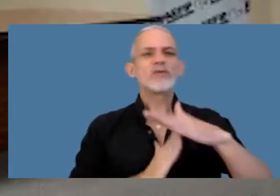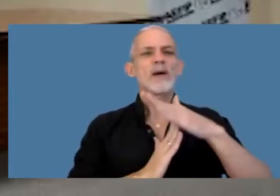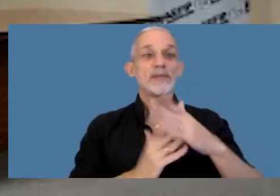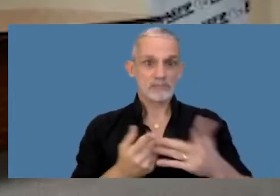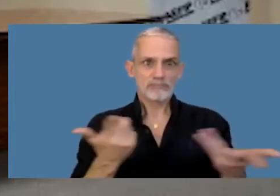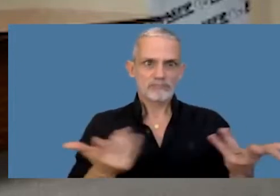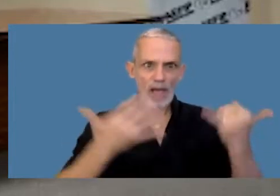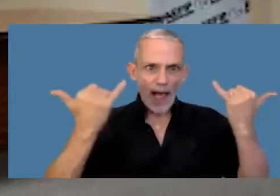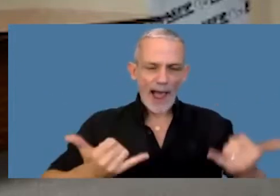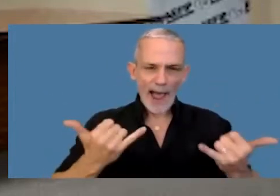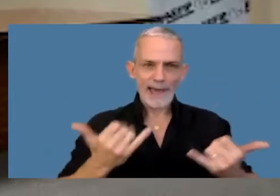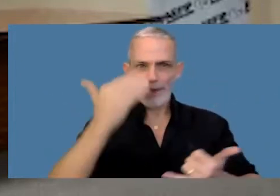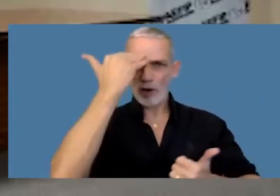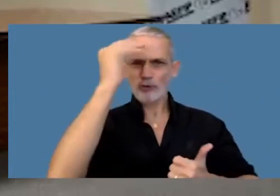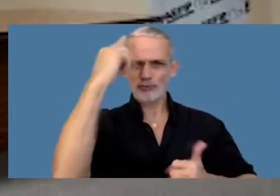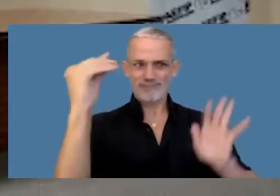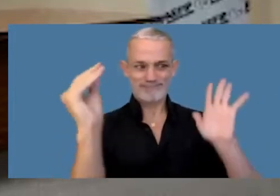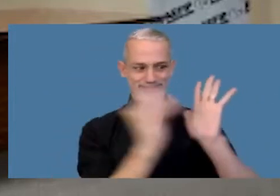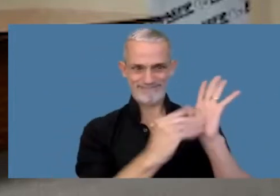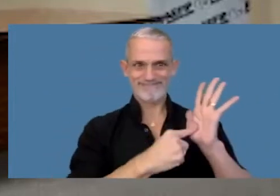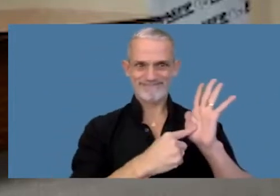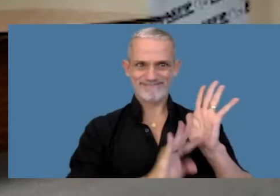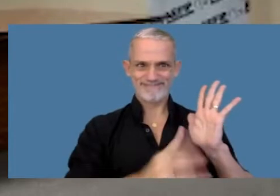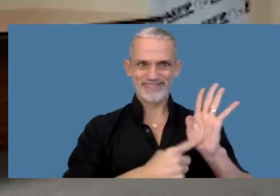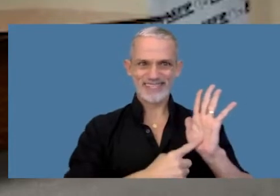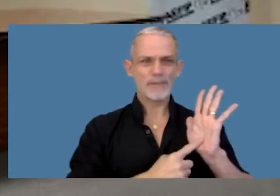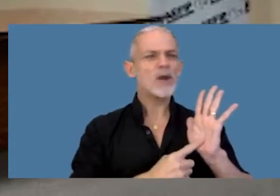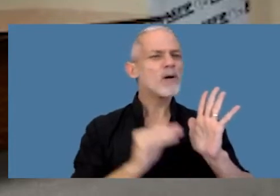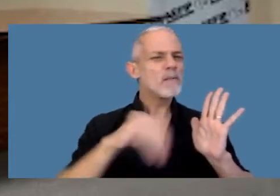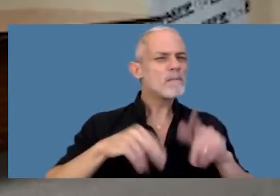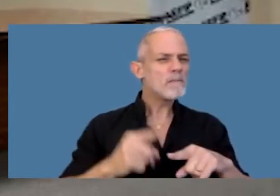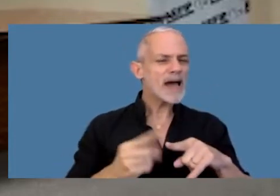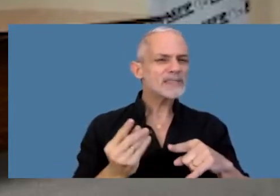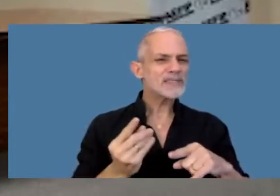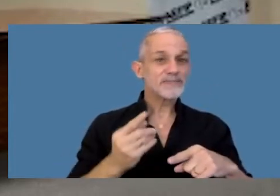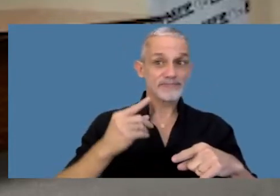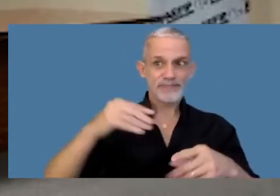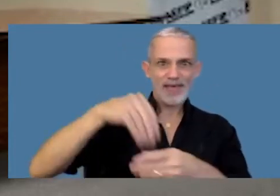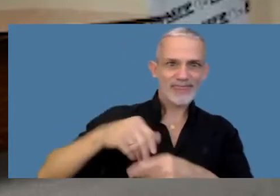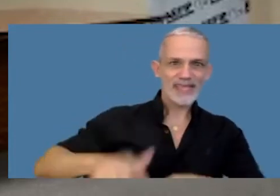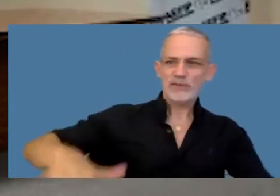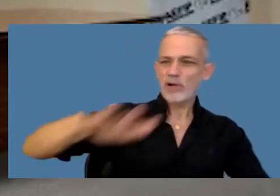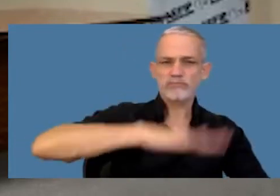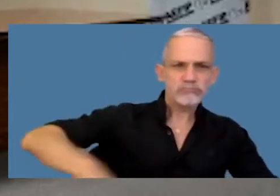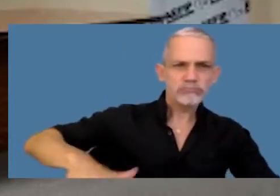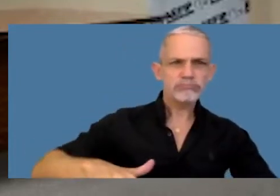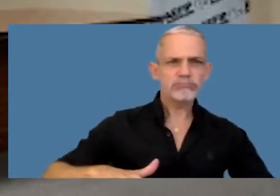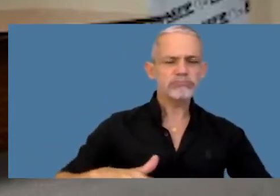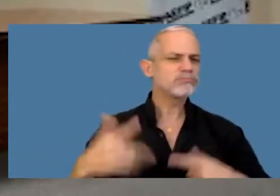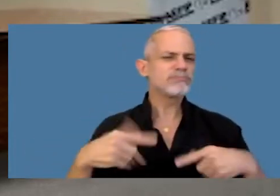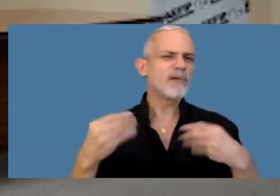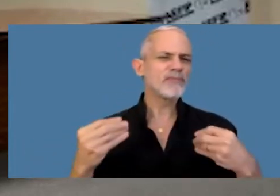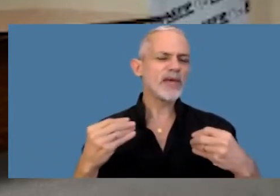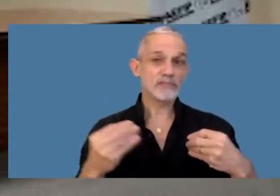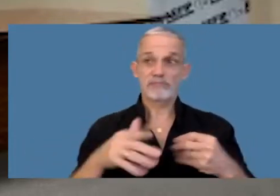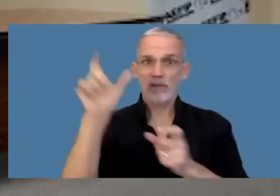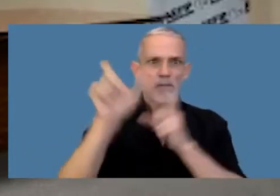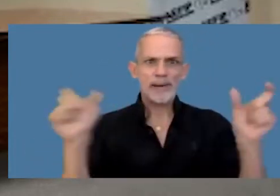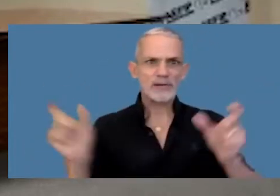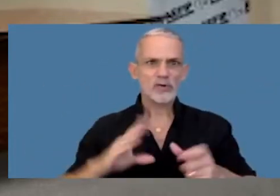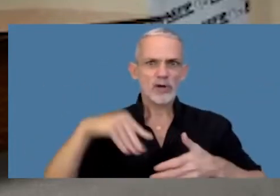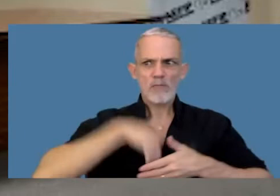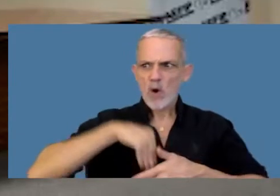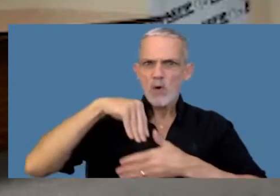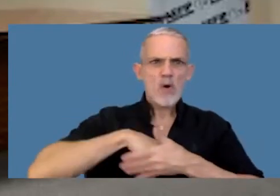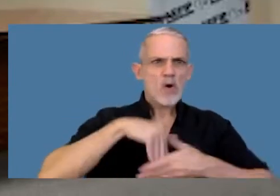en esa Constitución, pero que además forman parte de la realización de las personas en los